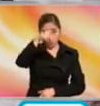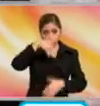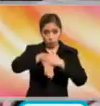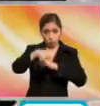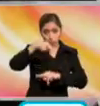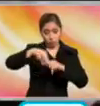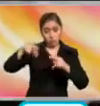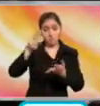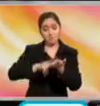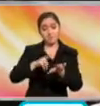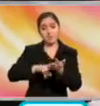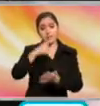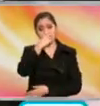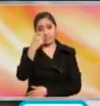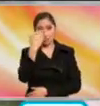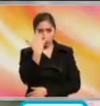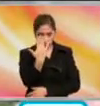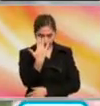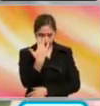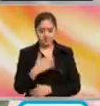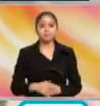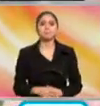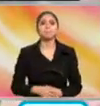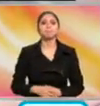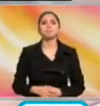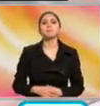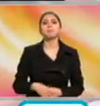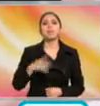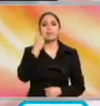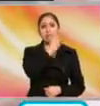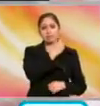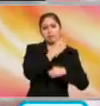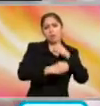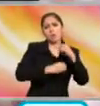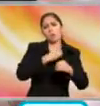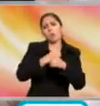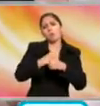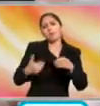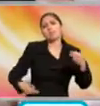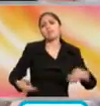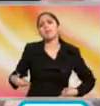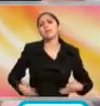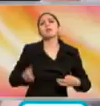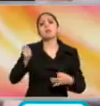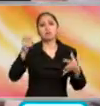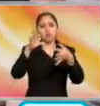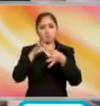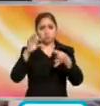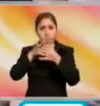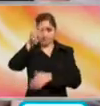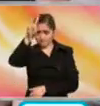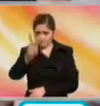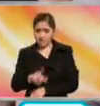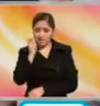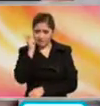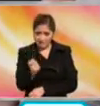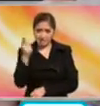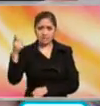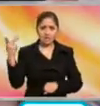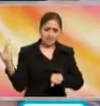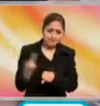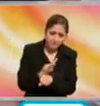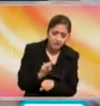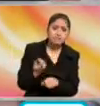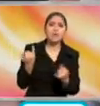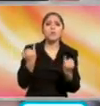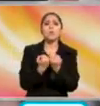pesos. Homo Empathicus es, Muy bien. hablando de lecciones, es una lección de realidad, es una lección